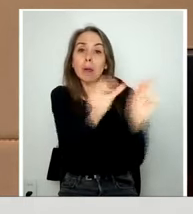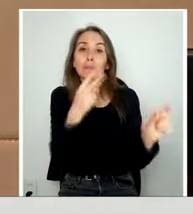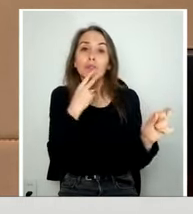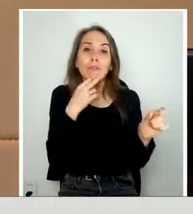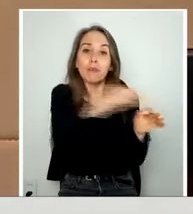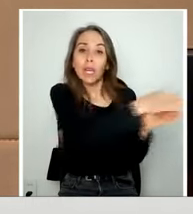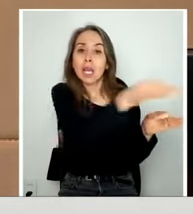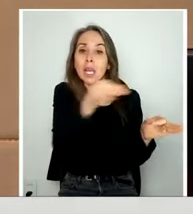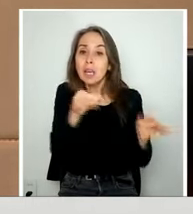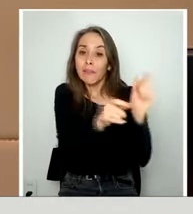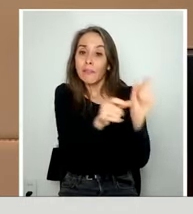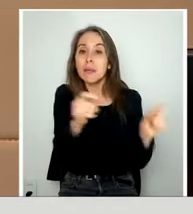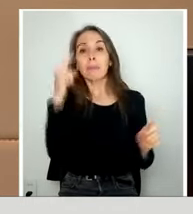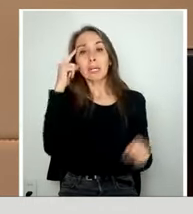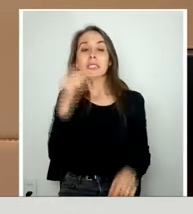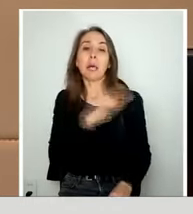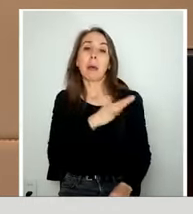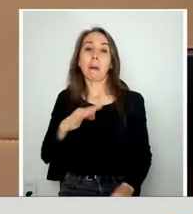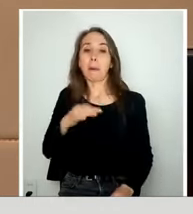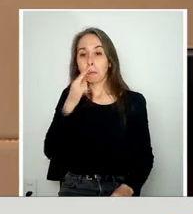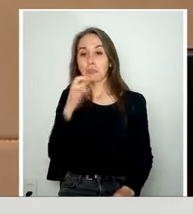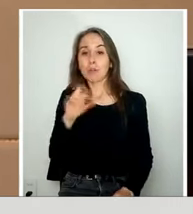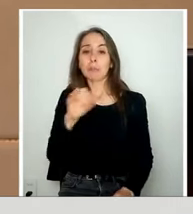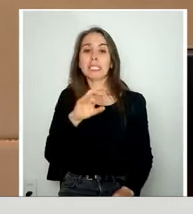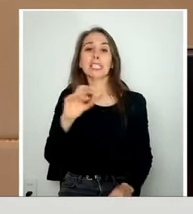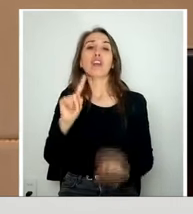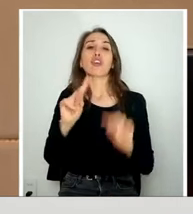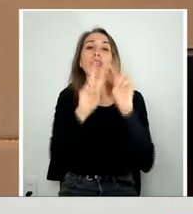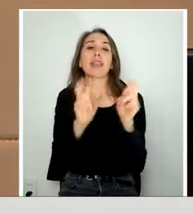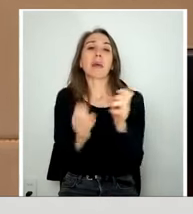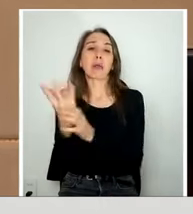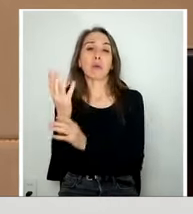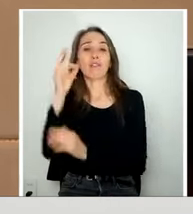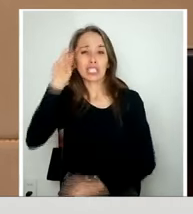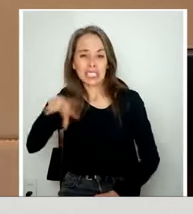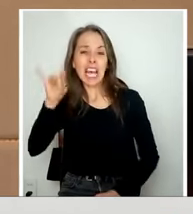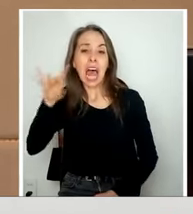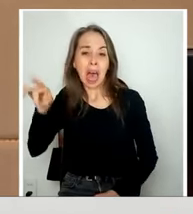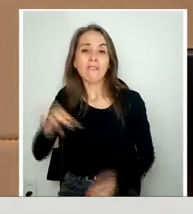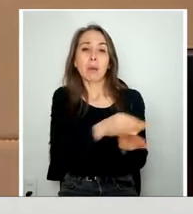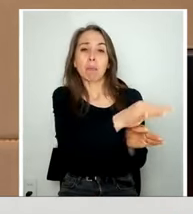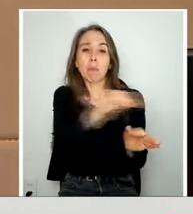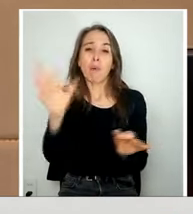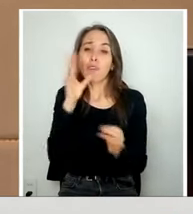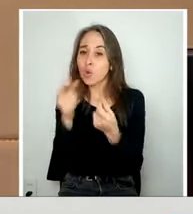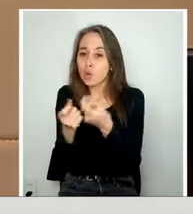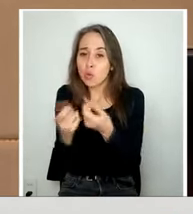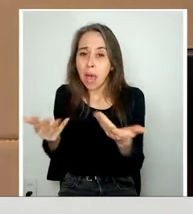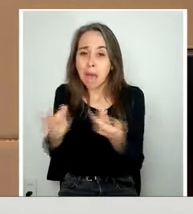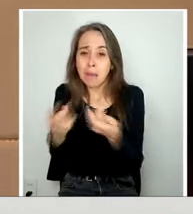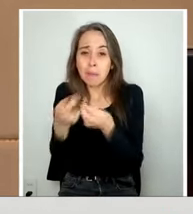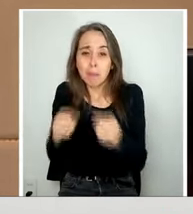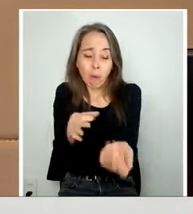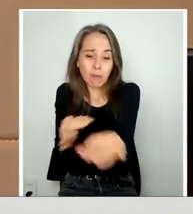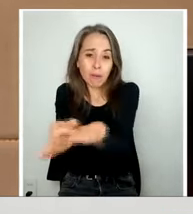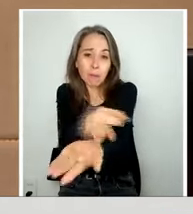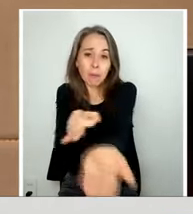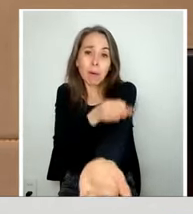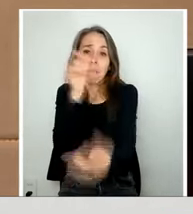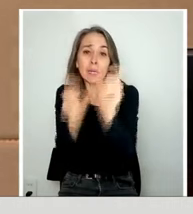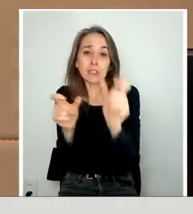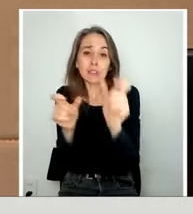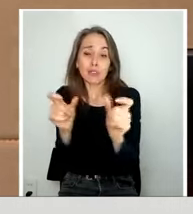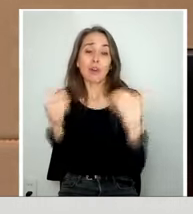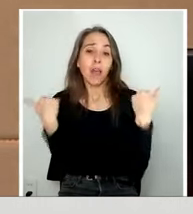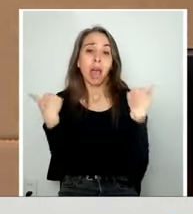novedad para el ministro Pizarro por su intermedio que en las localidades especialmente más vulnerables del país aquellos que practican el deporte de manera profesional